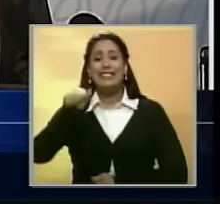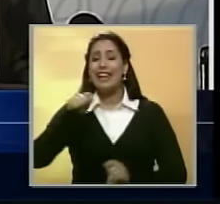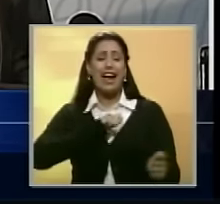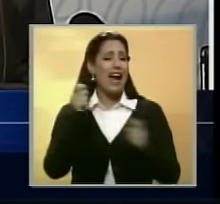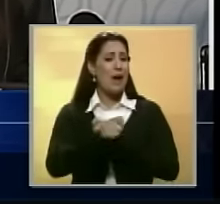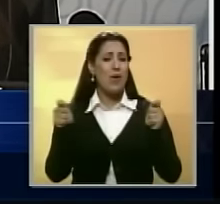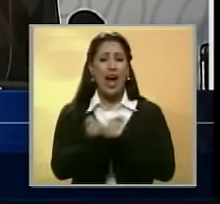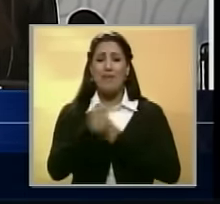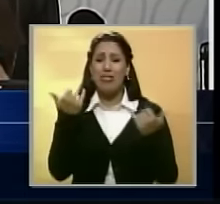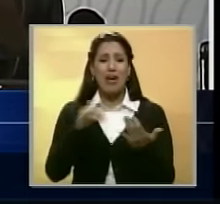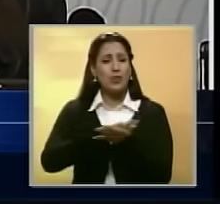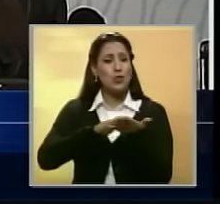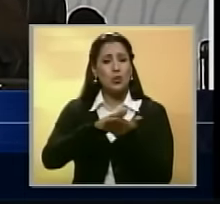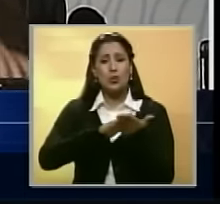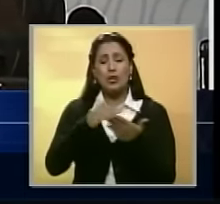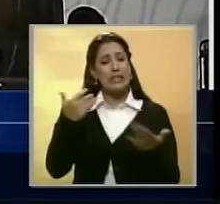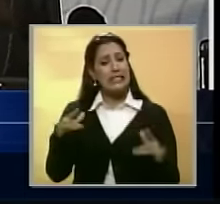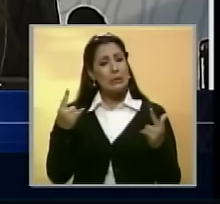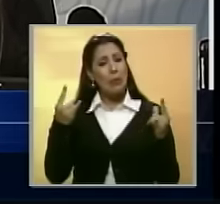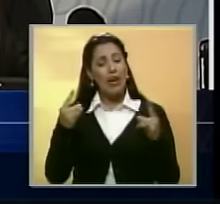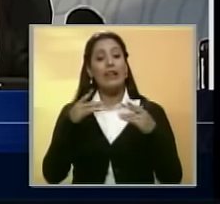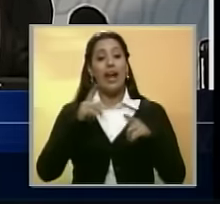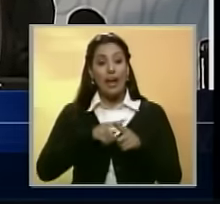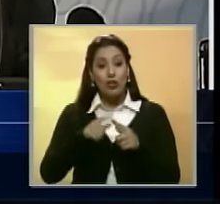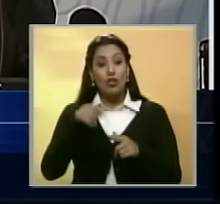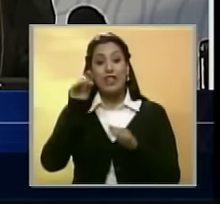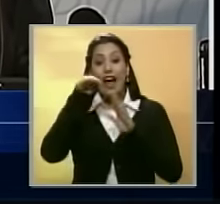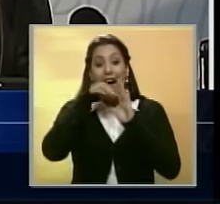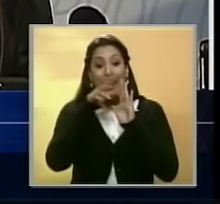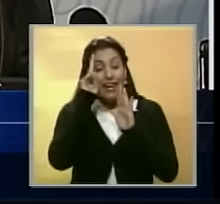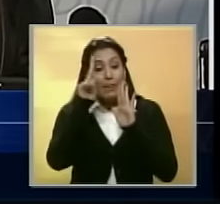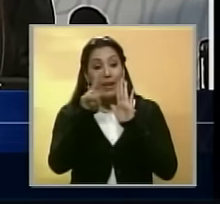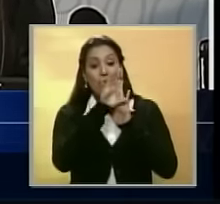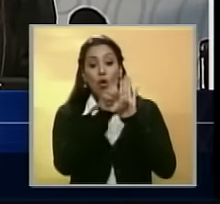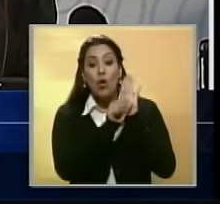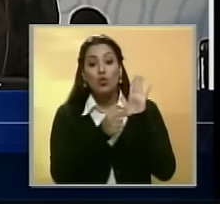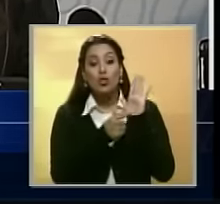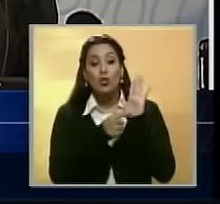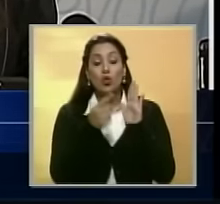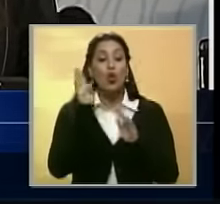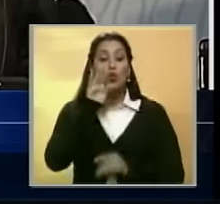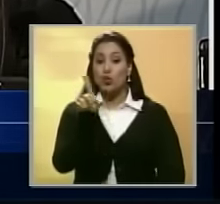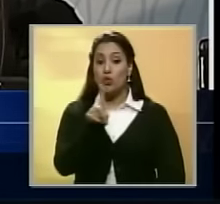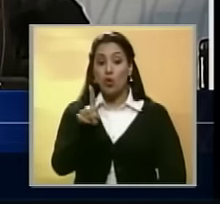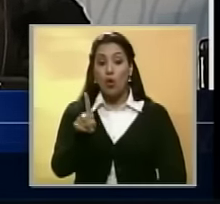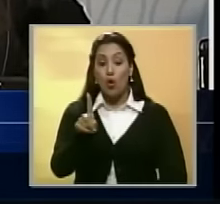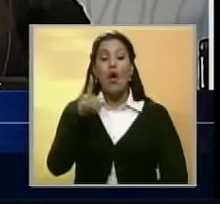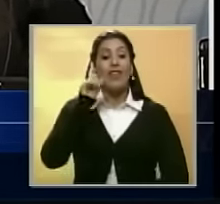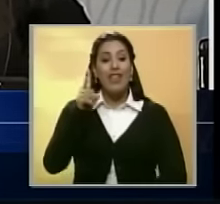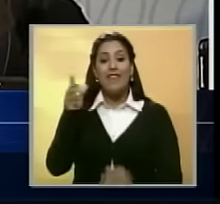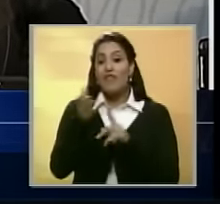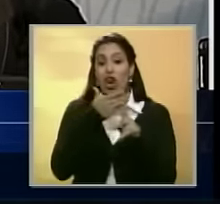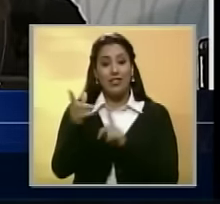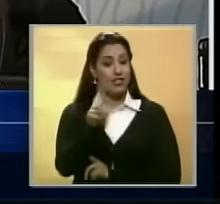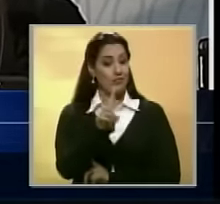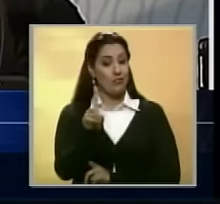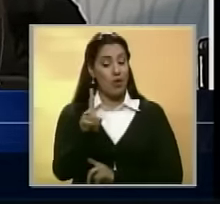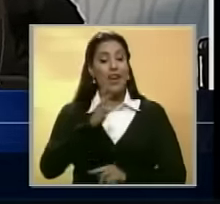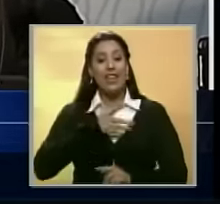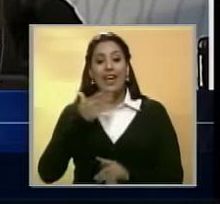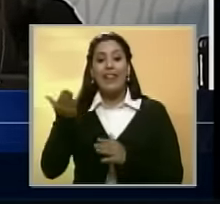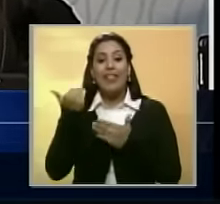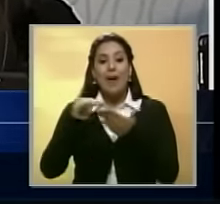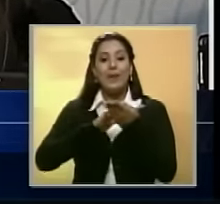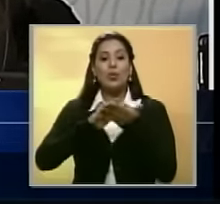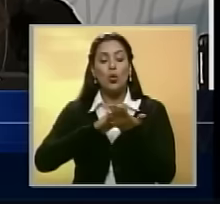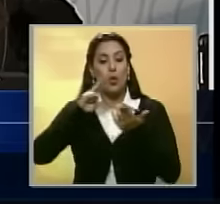solución y quieren que la solución sea dentro de la Constitución. No quieren ni atajos. No quieren violencia, quieren una